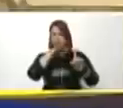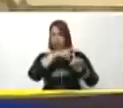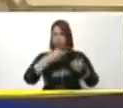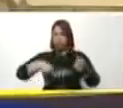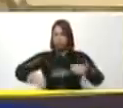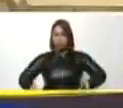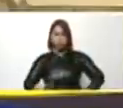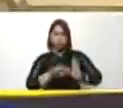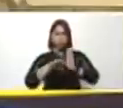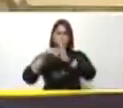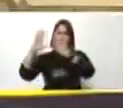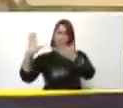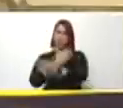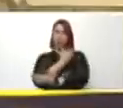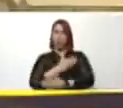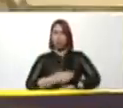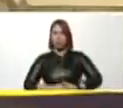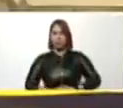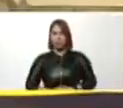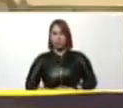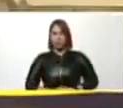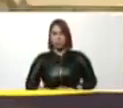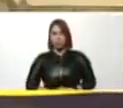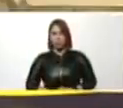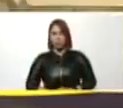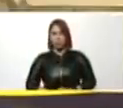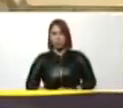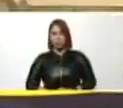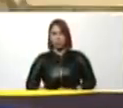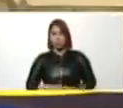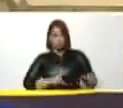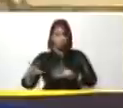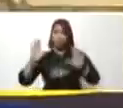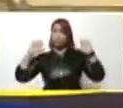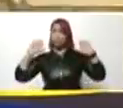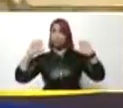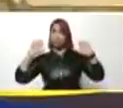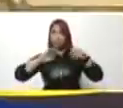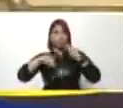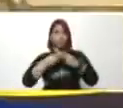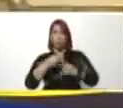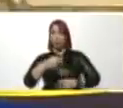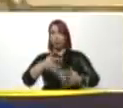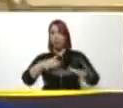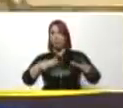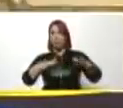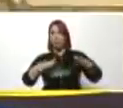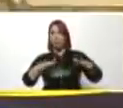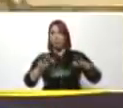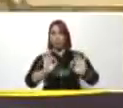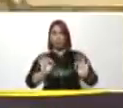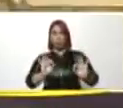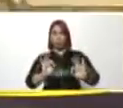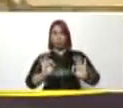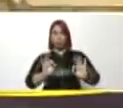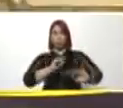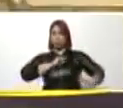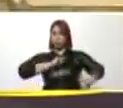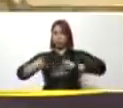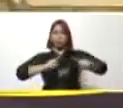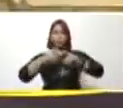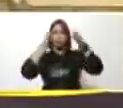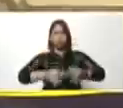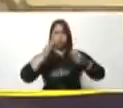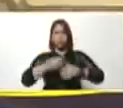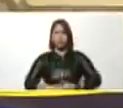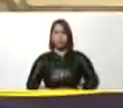ladronas, saqueadoras. Estoy listo. Nunca me va a temblar el pulso a mí para actuar con la justicia